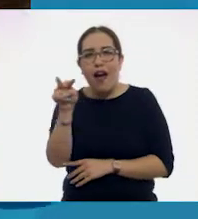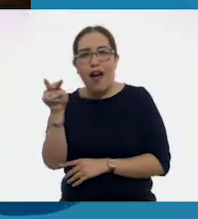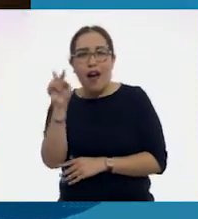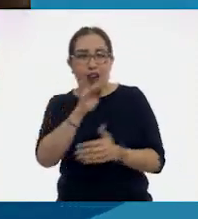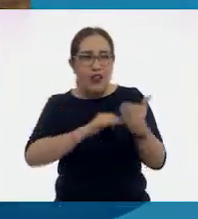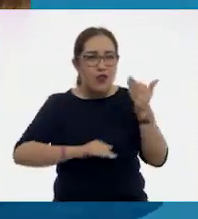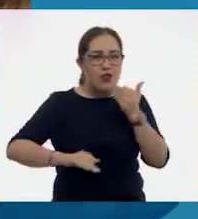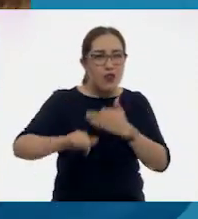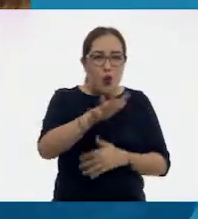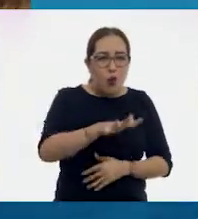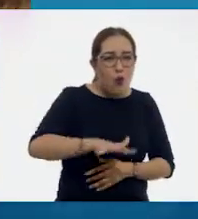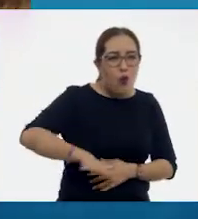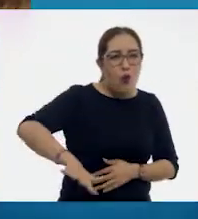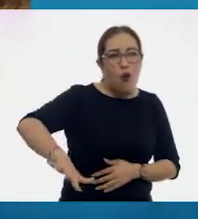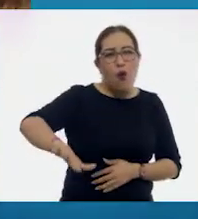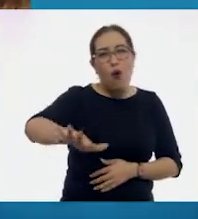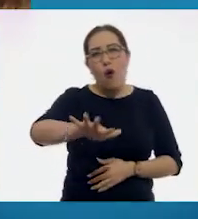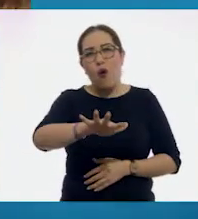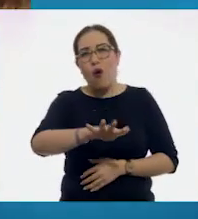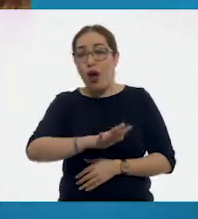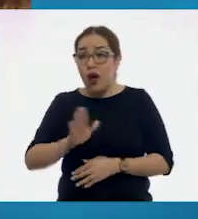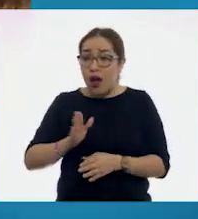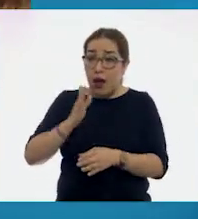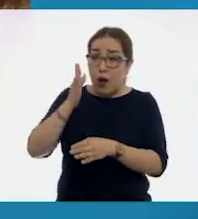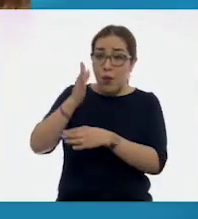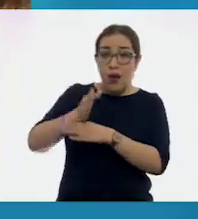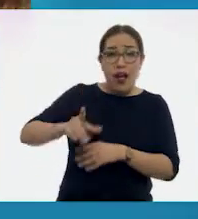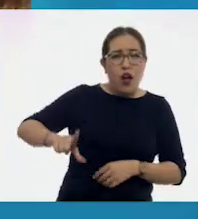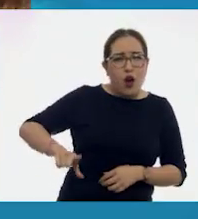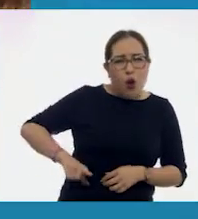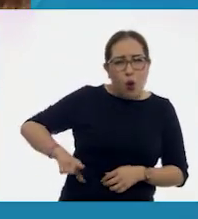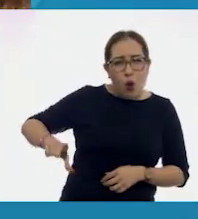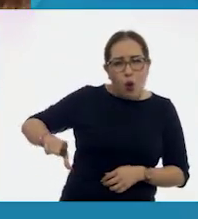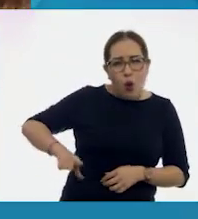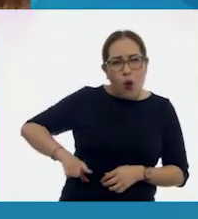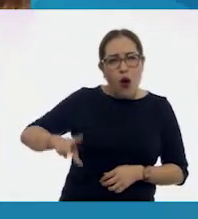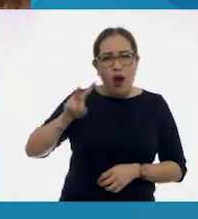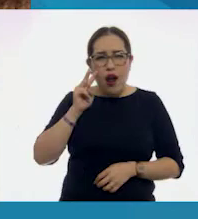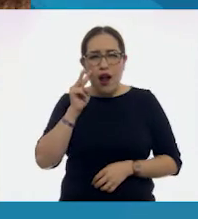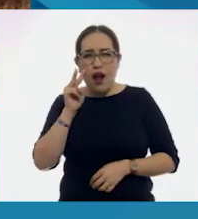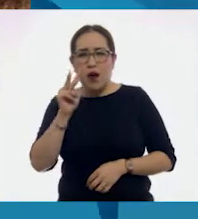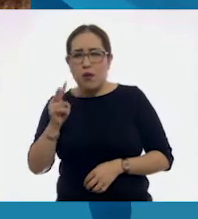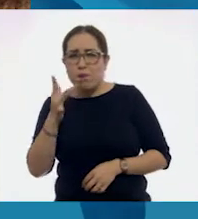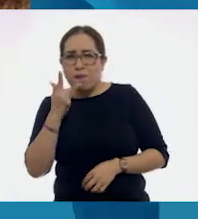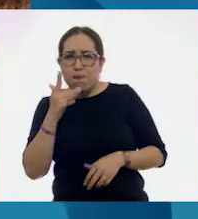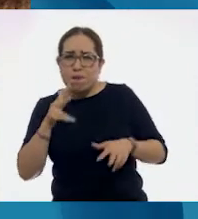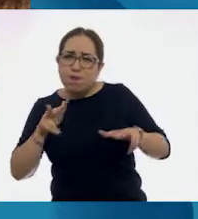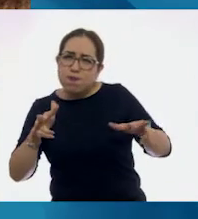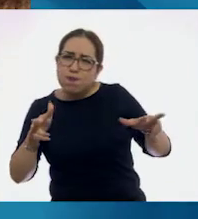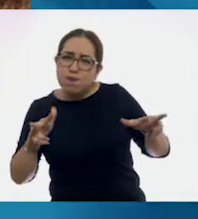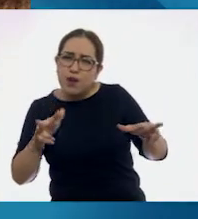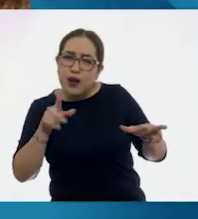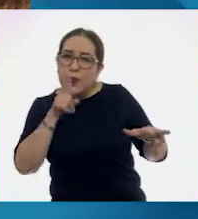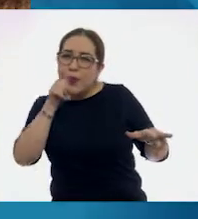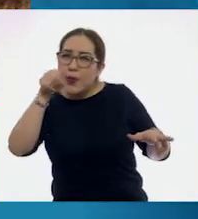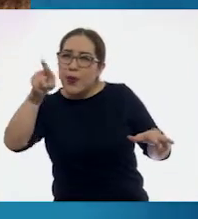Y bajo la gobernadora una gris lagartija avispa comió.